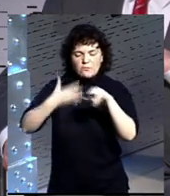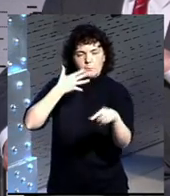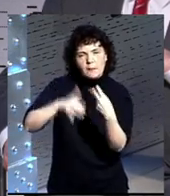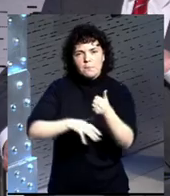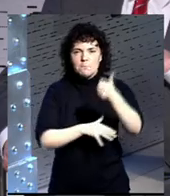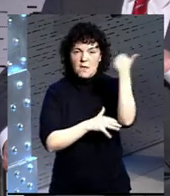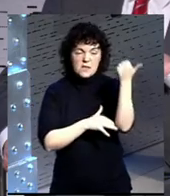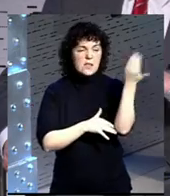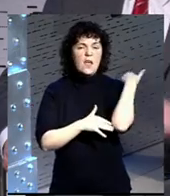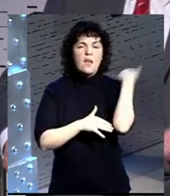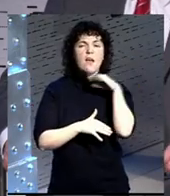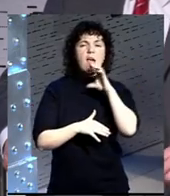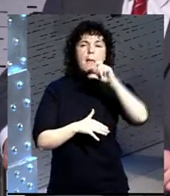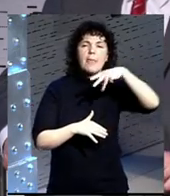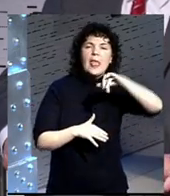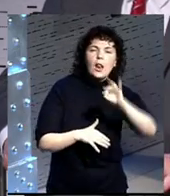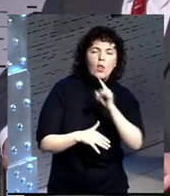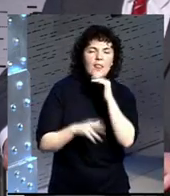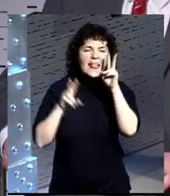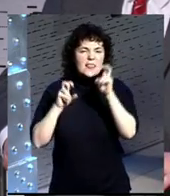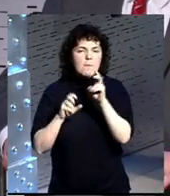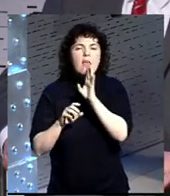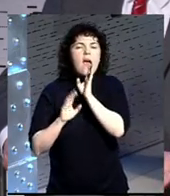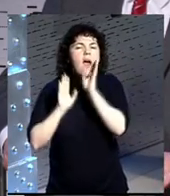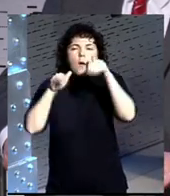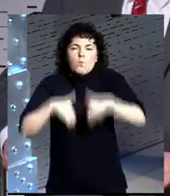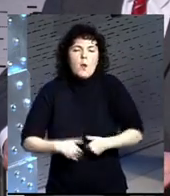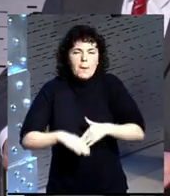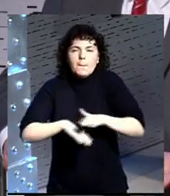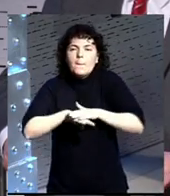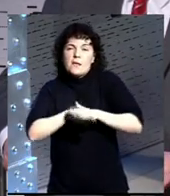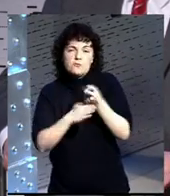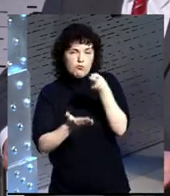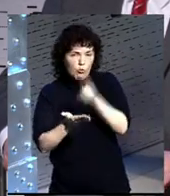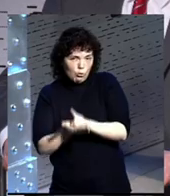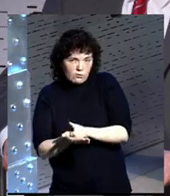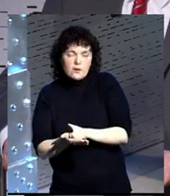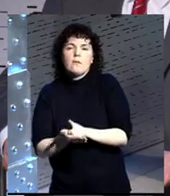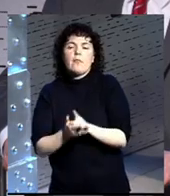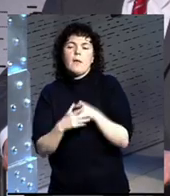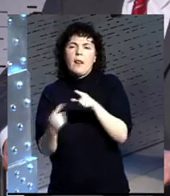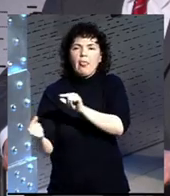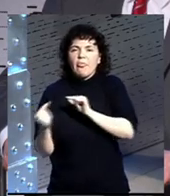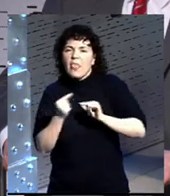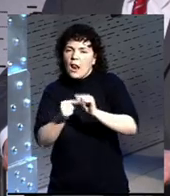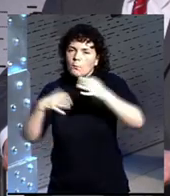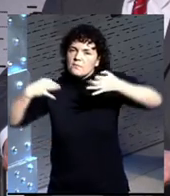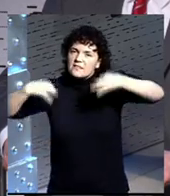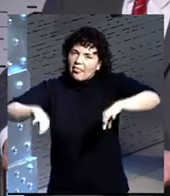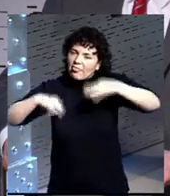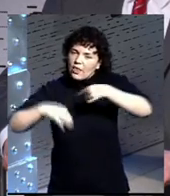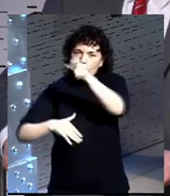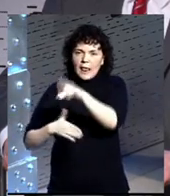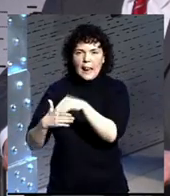Emilio comentaba el tema de volver a los orígenes, de volver a lo básico, de establecer un diálogo quizá más sencillo con el cliente,